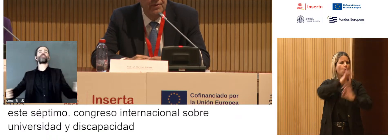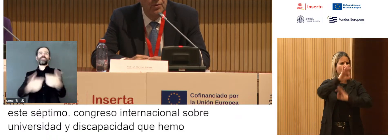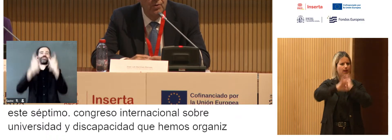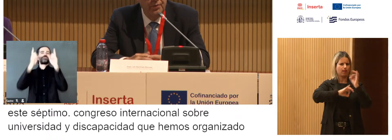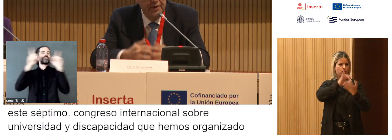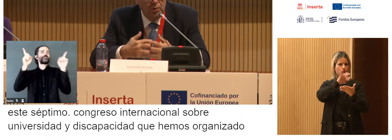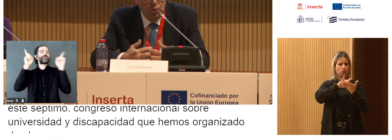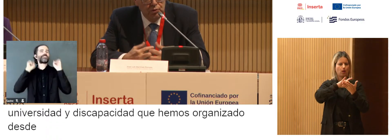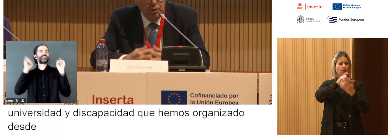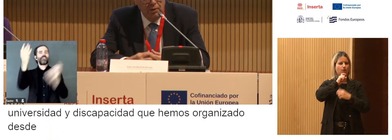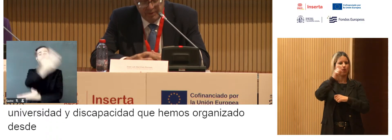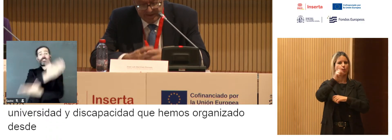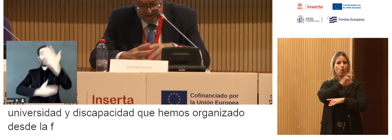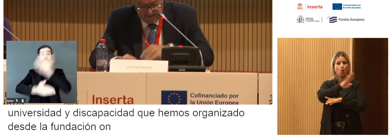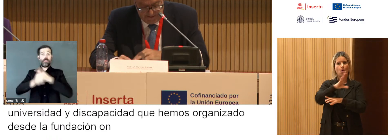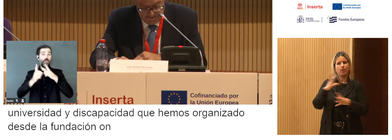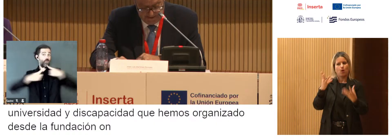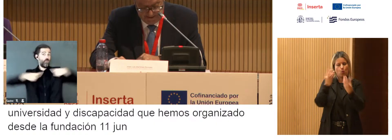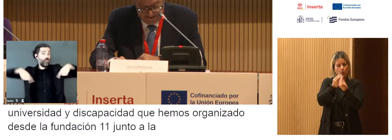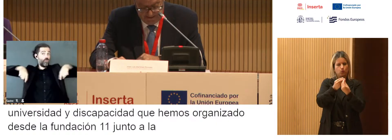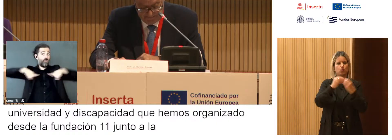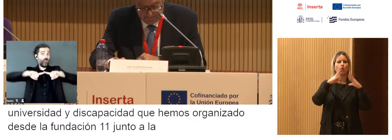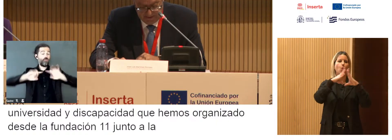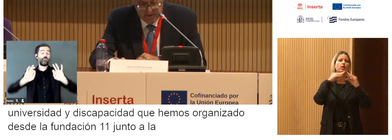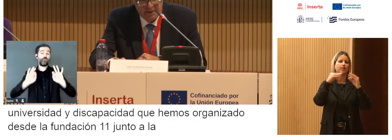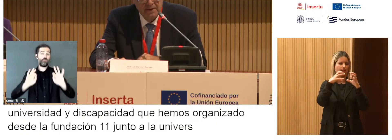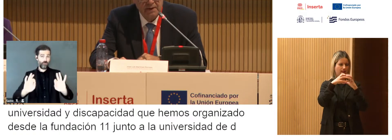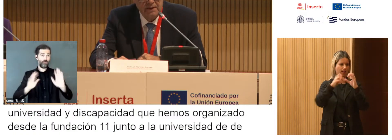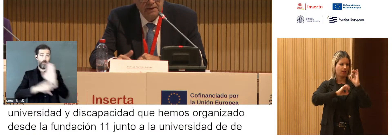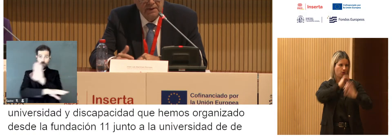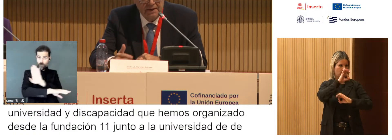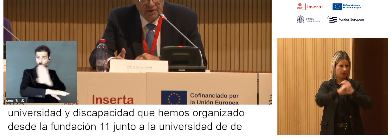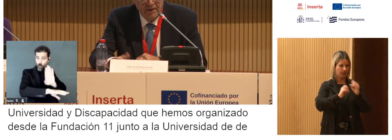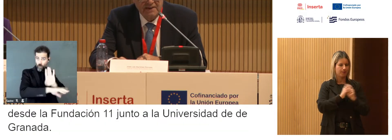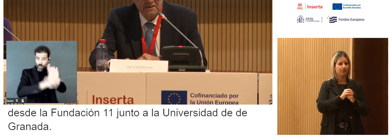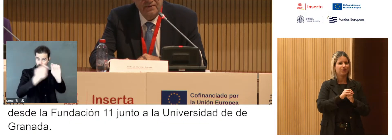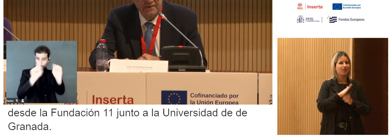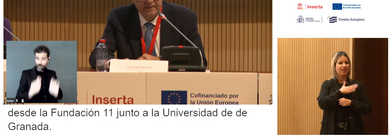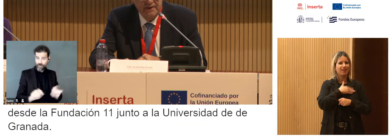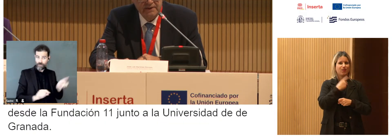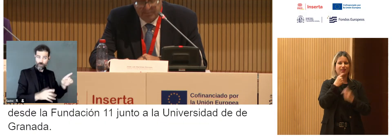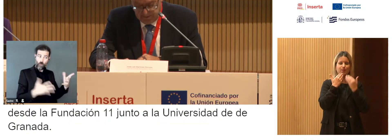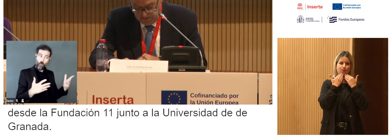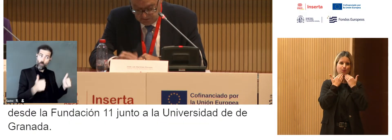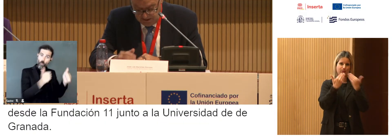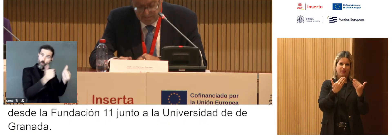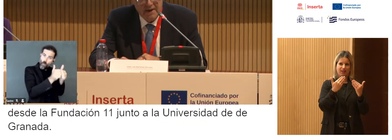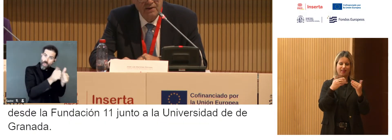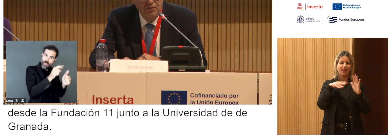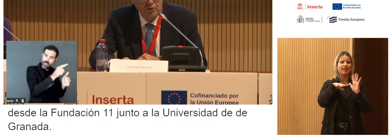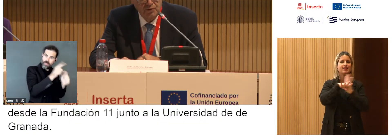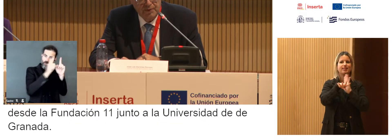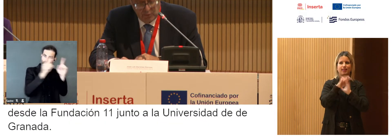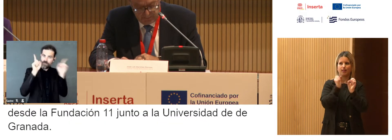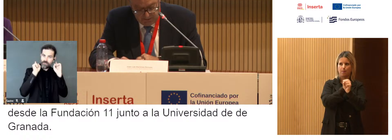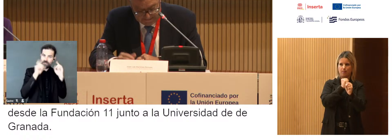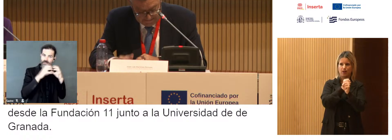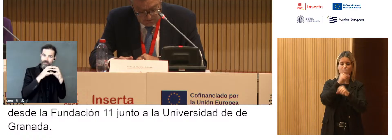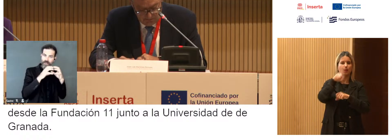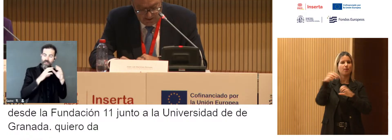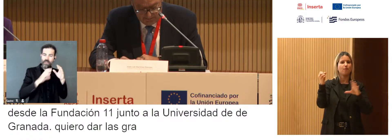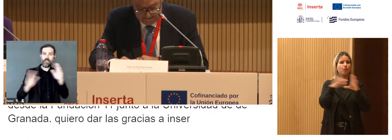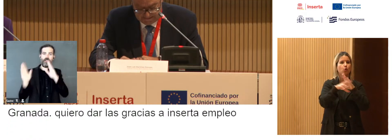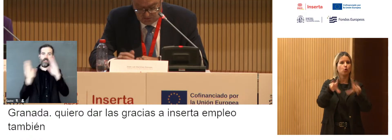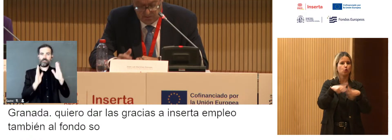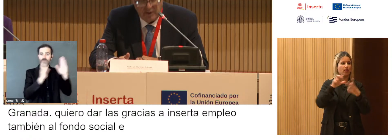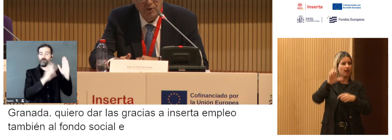la Fundación 11 junto a la Universidad de Granada. Quiero dar las gracias a Inserta Empleo, también al Fondo Social Europeo, así